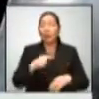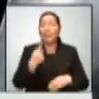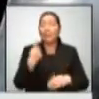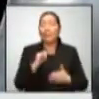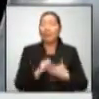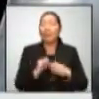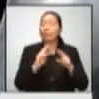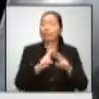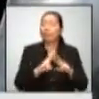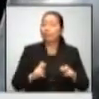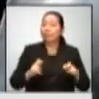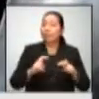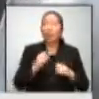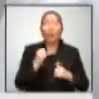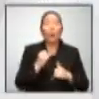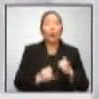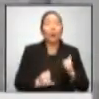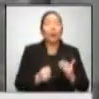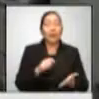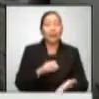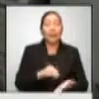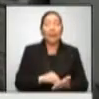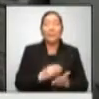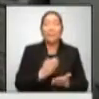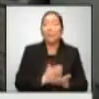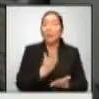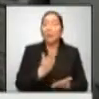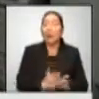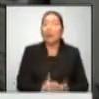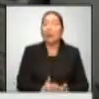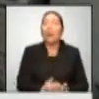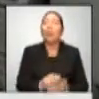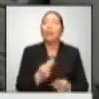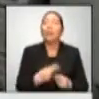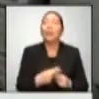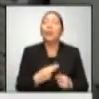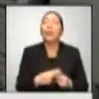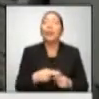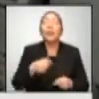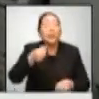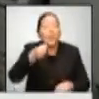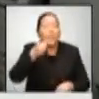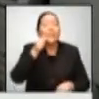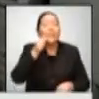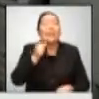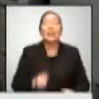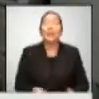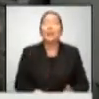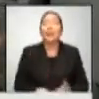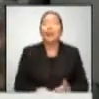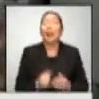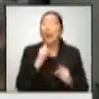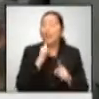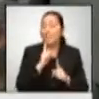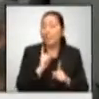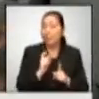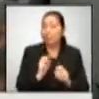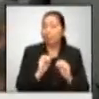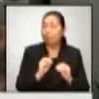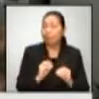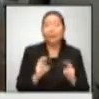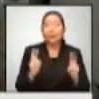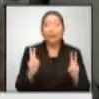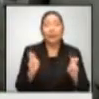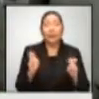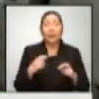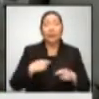para analizar los últimos incidentes suscitados respecto a la denominación del pisco. Al ser consultado sobre la postura del